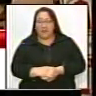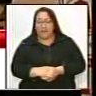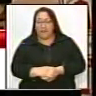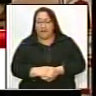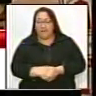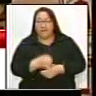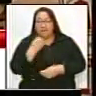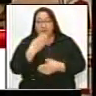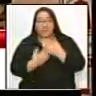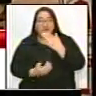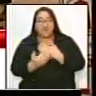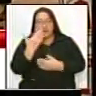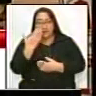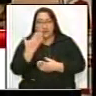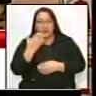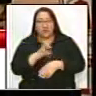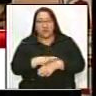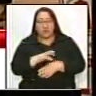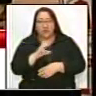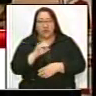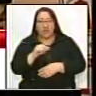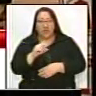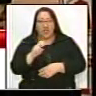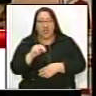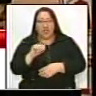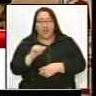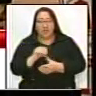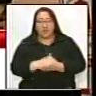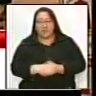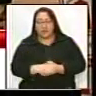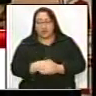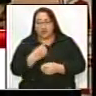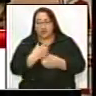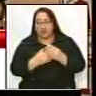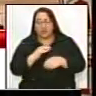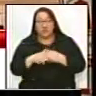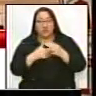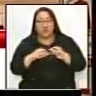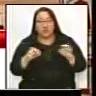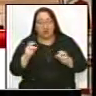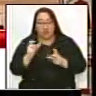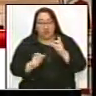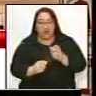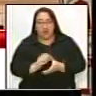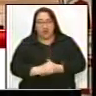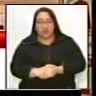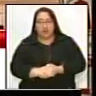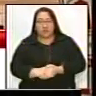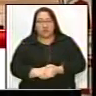Buenos días, doctora Jenny Vilcatoma. Buenos días, público en general, ciudadanos.